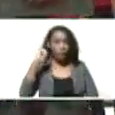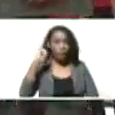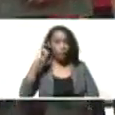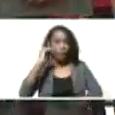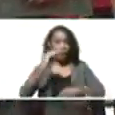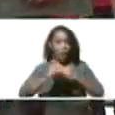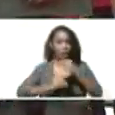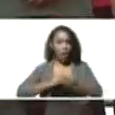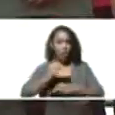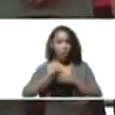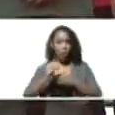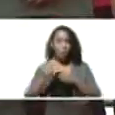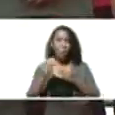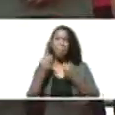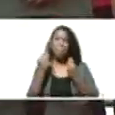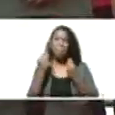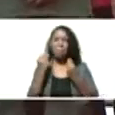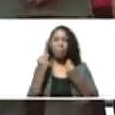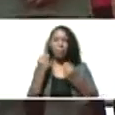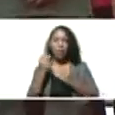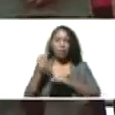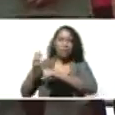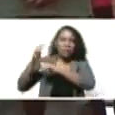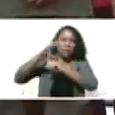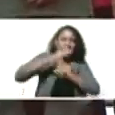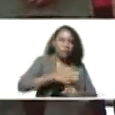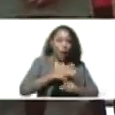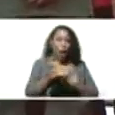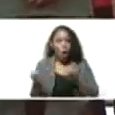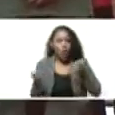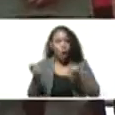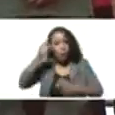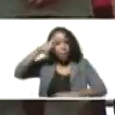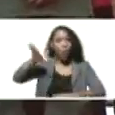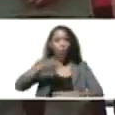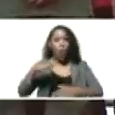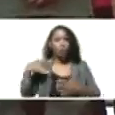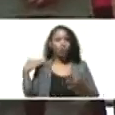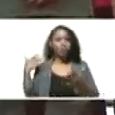hilvanado para someter y dominar al pueblo durante